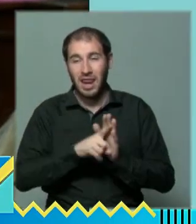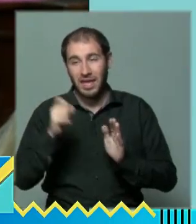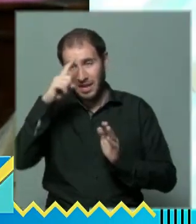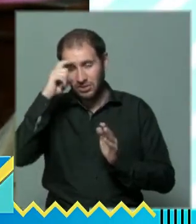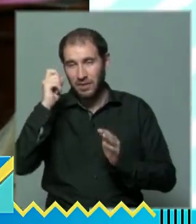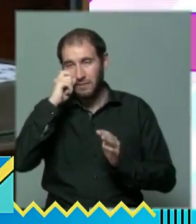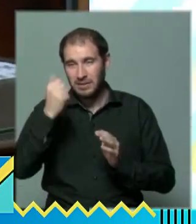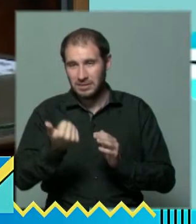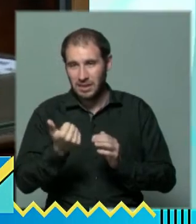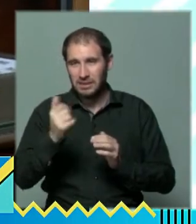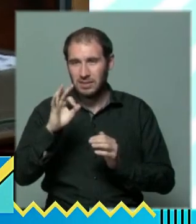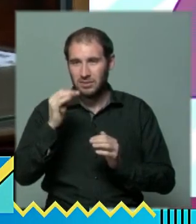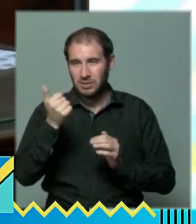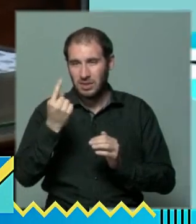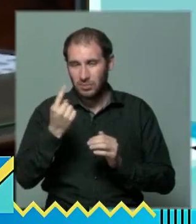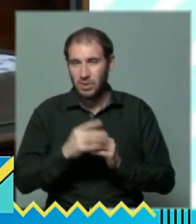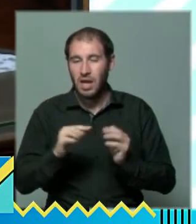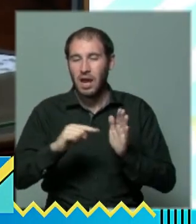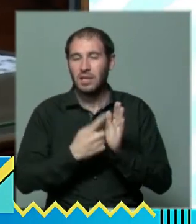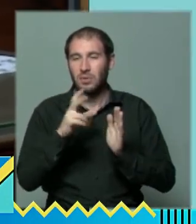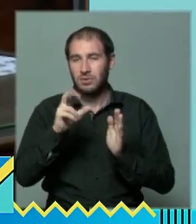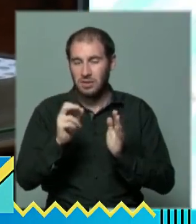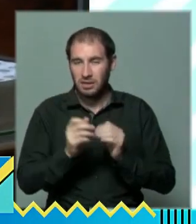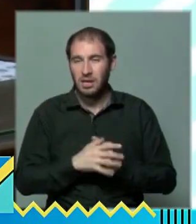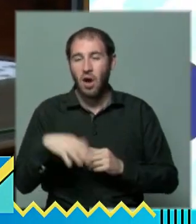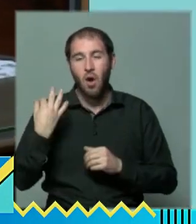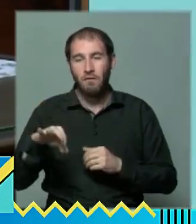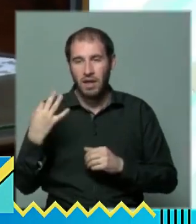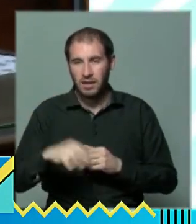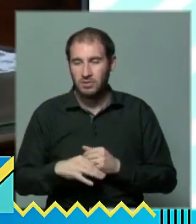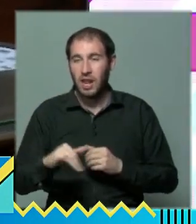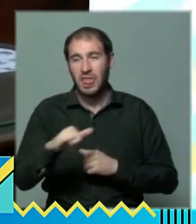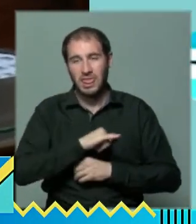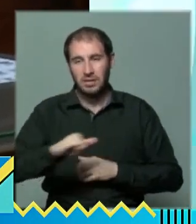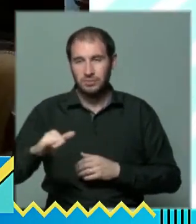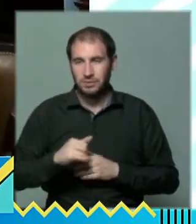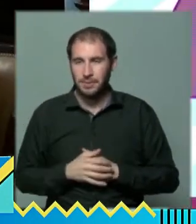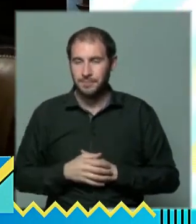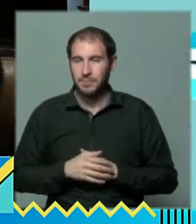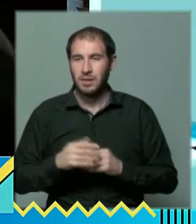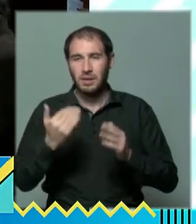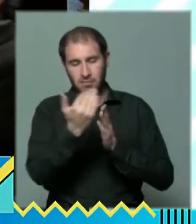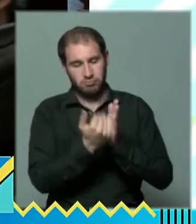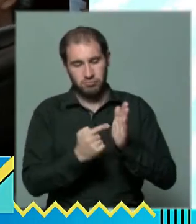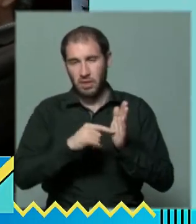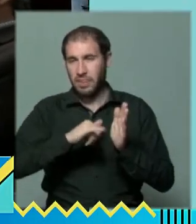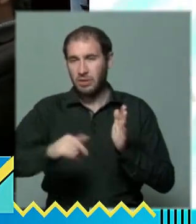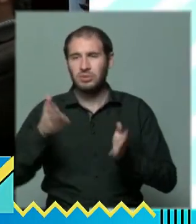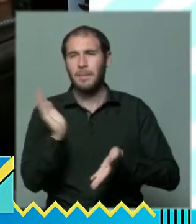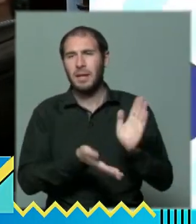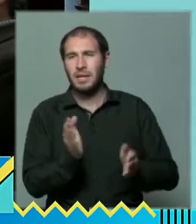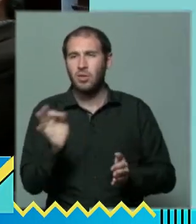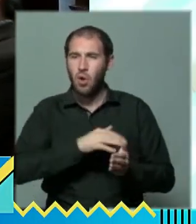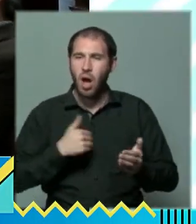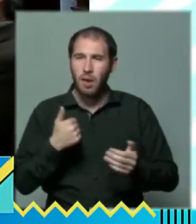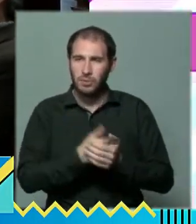Nacional 26.061 en su artículo 30, de la obligación de denunciar estos casos de maltrato o